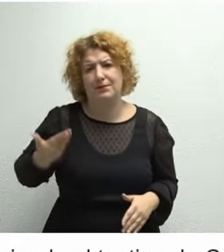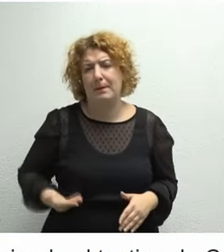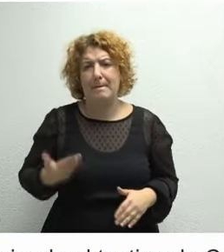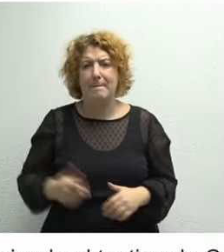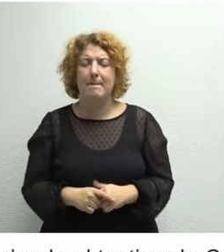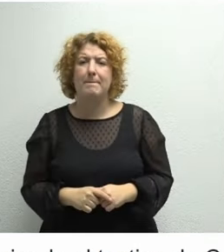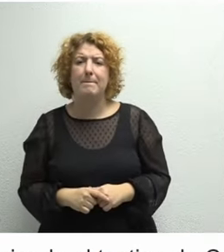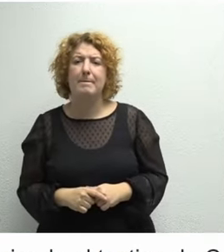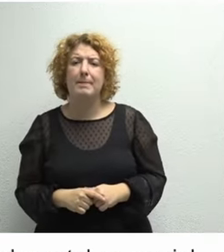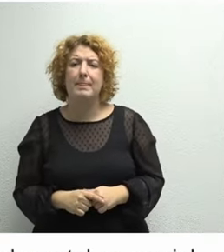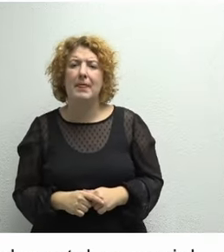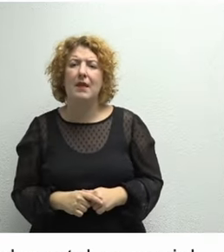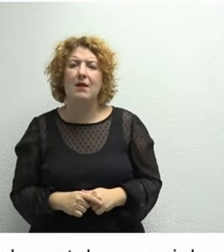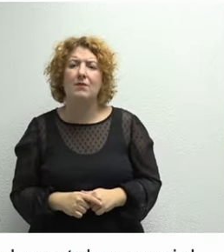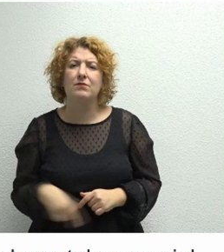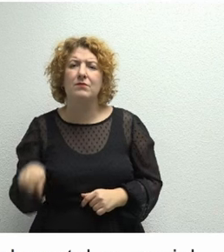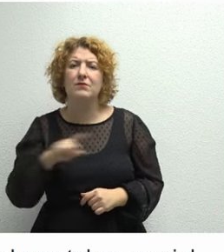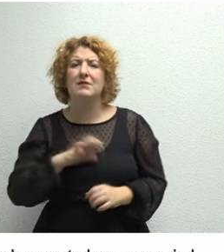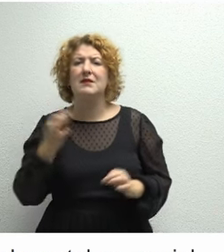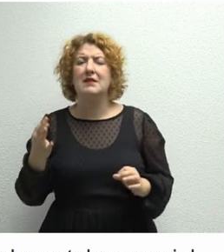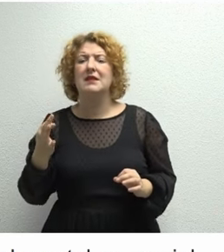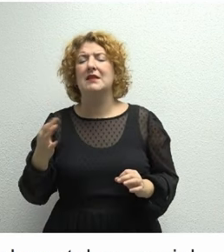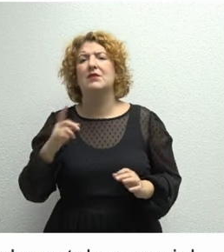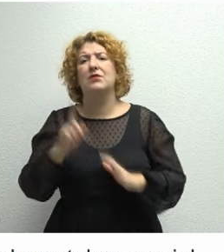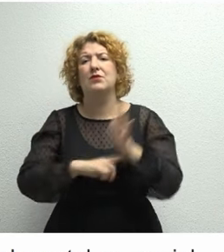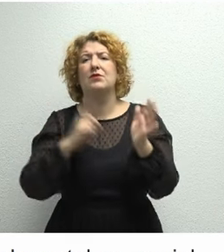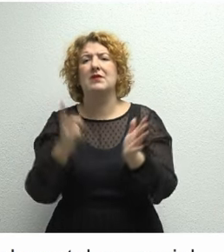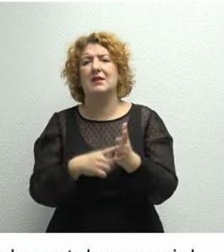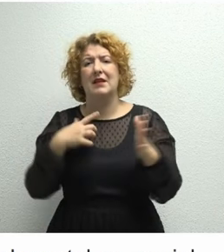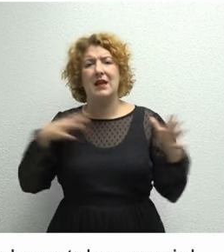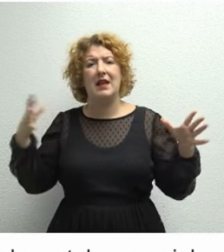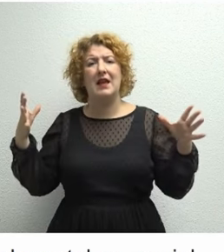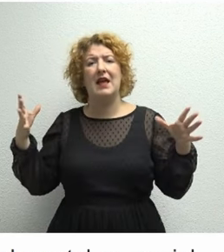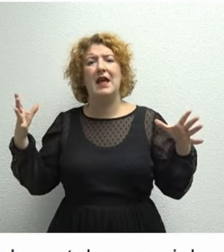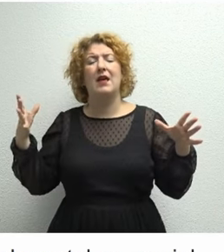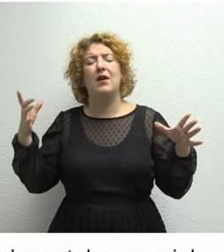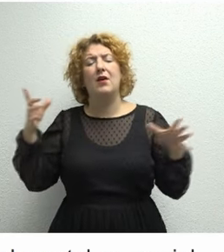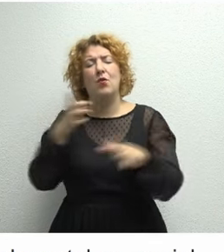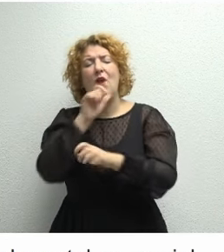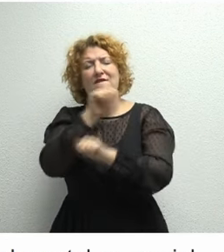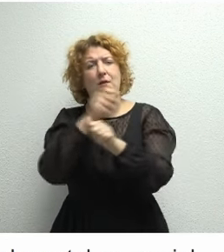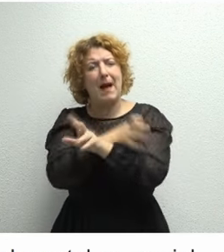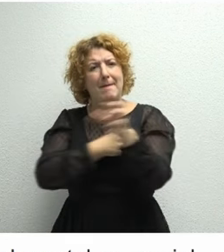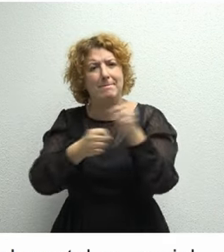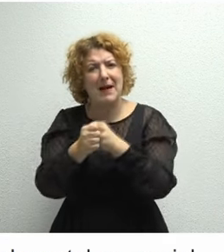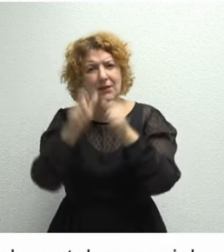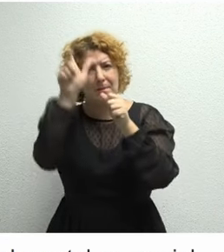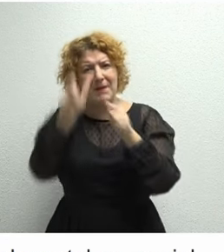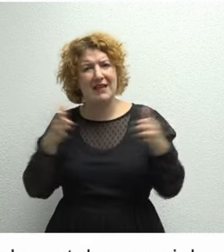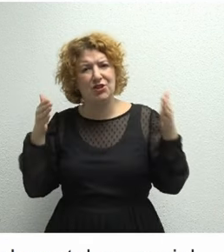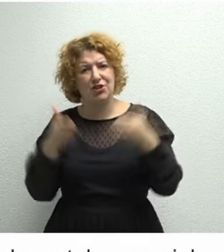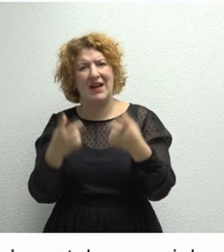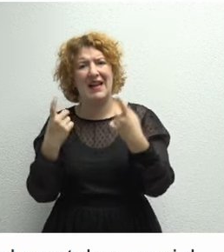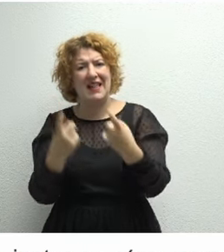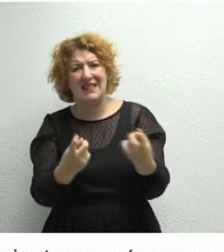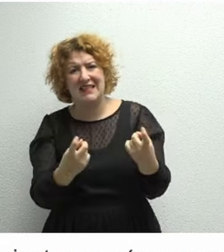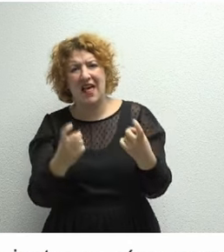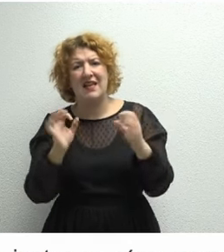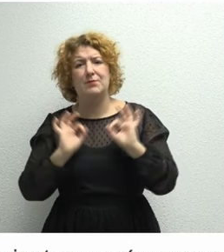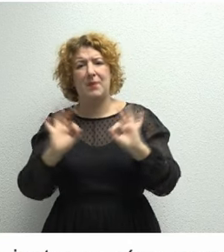eh un enfoque con un enfoque integral en y centrado en la persona da respuesta a las necesidades